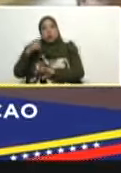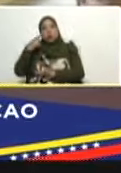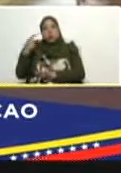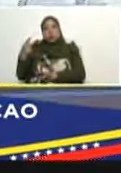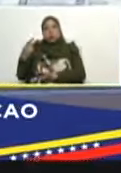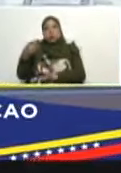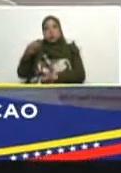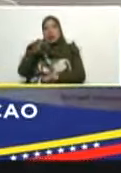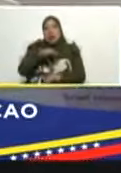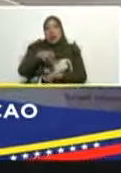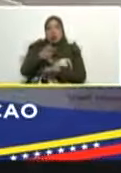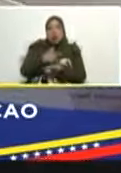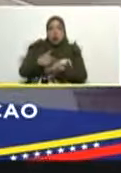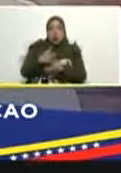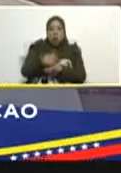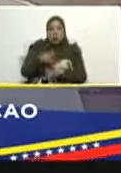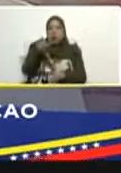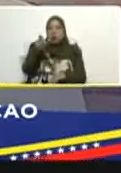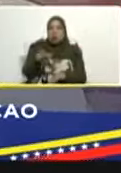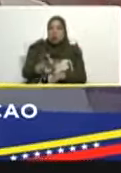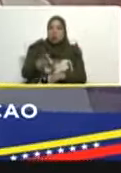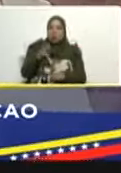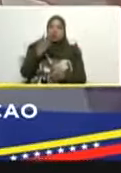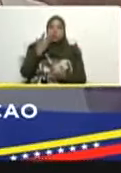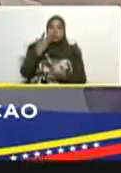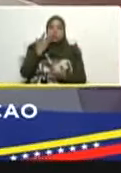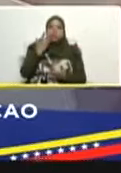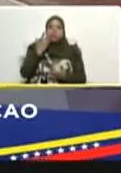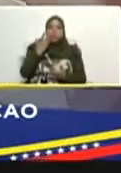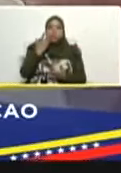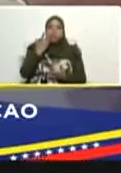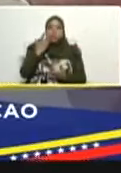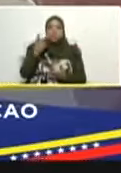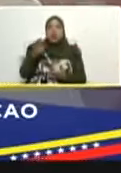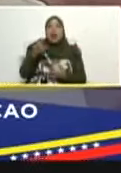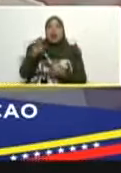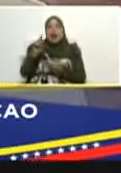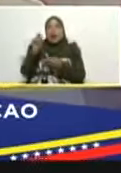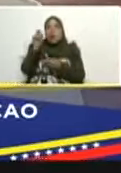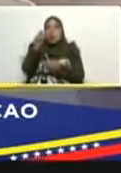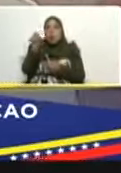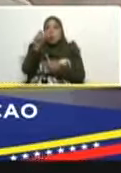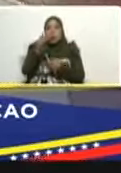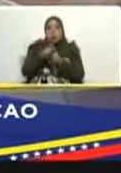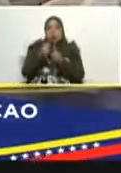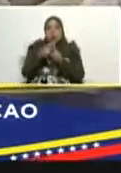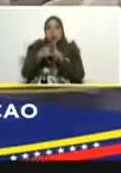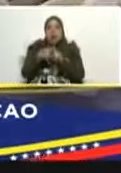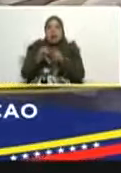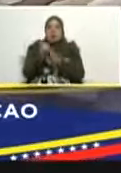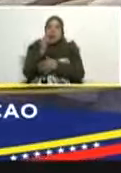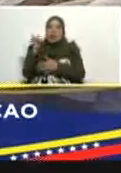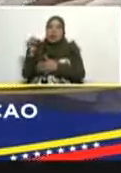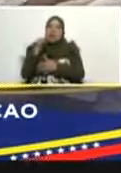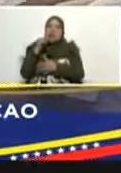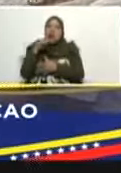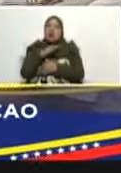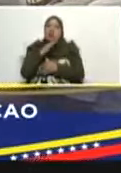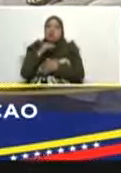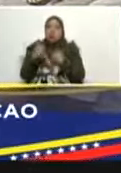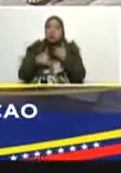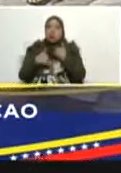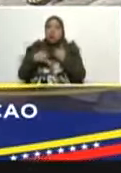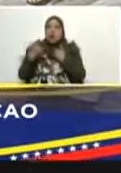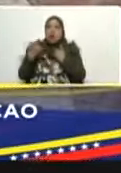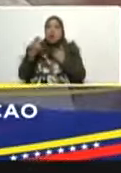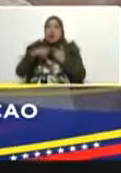señor gobernador. Quiero decirle que aparte de eso le dije que los alcaldes y los gobernadores deben ser los